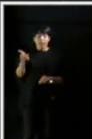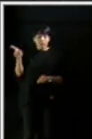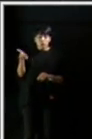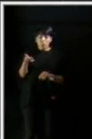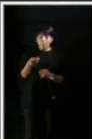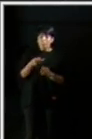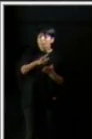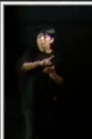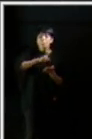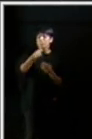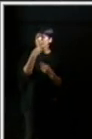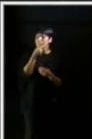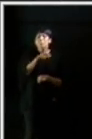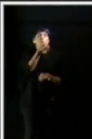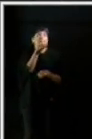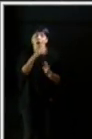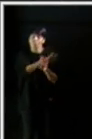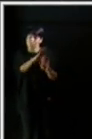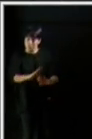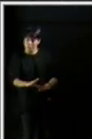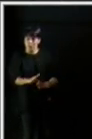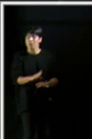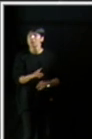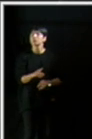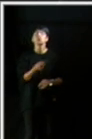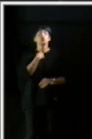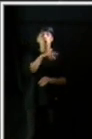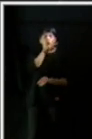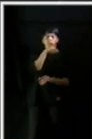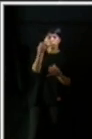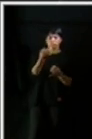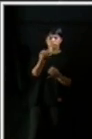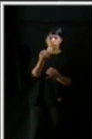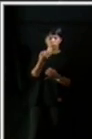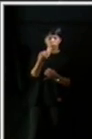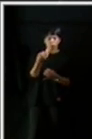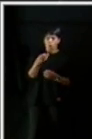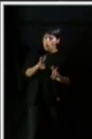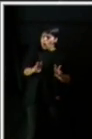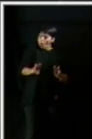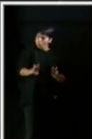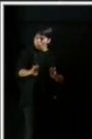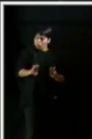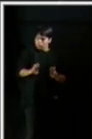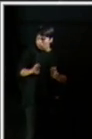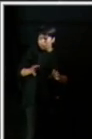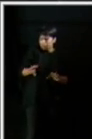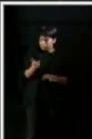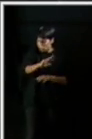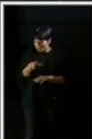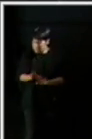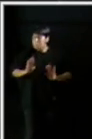final que quiero que os llevéis a casa yo lo que os voy a contar hoy no es excesivamente alucinante o novedoso pero me interesa que os llevéis un mensaje